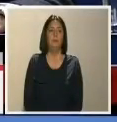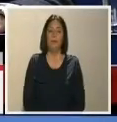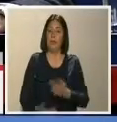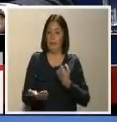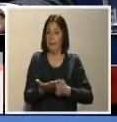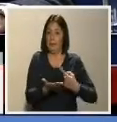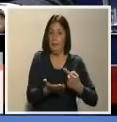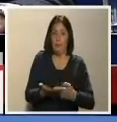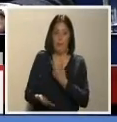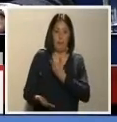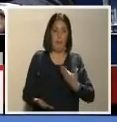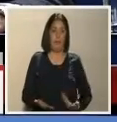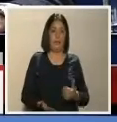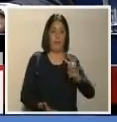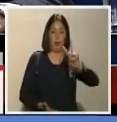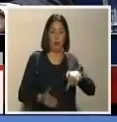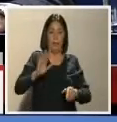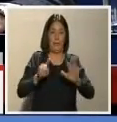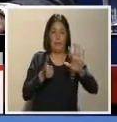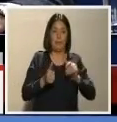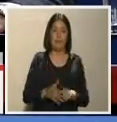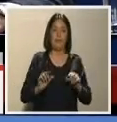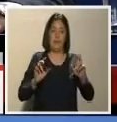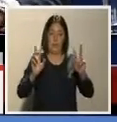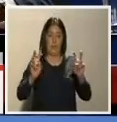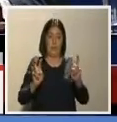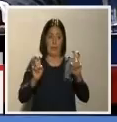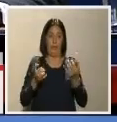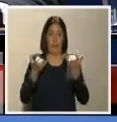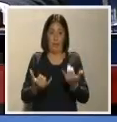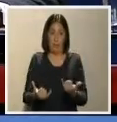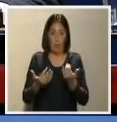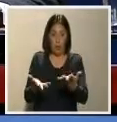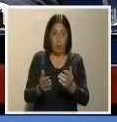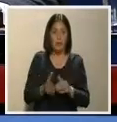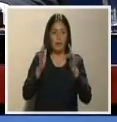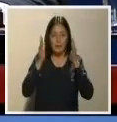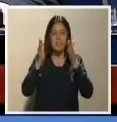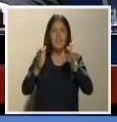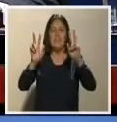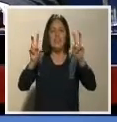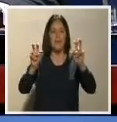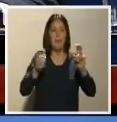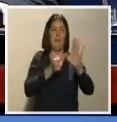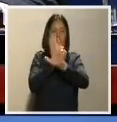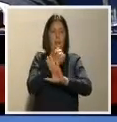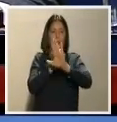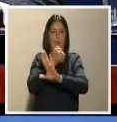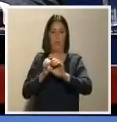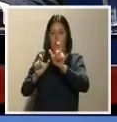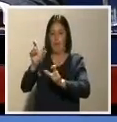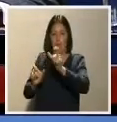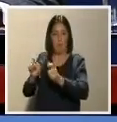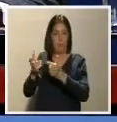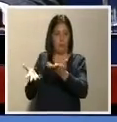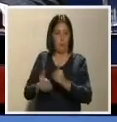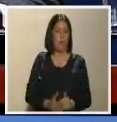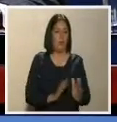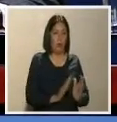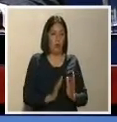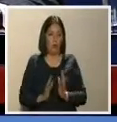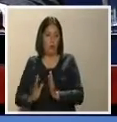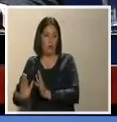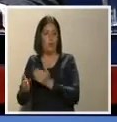Este es el debate presidencial 2016 y el bloque que sigue está dedicado a los temas de seguridad ciudadana y orden